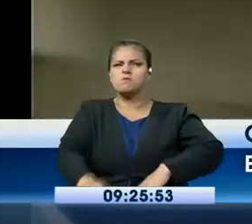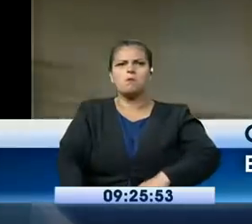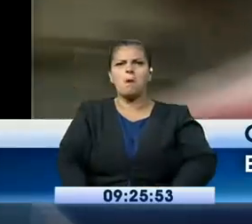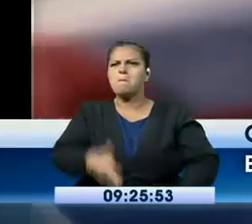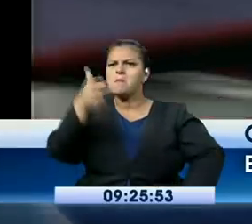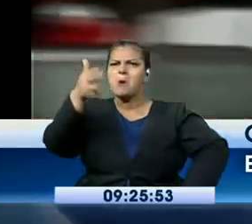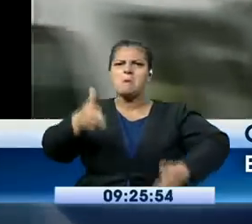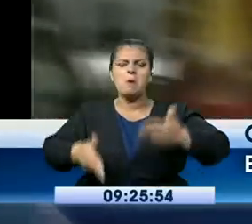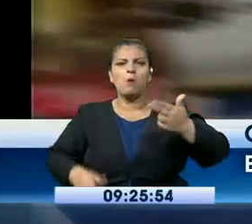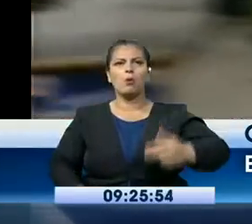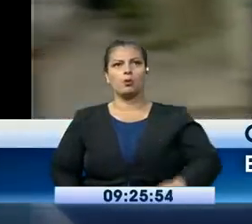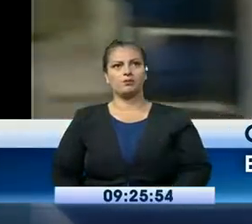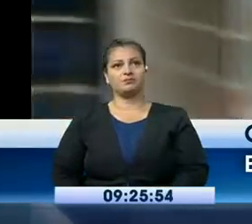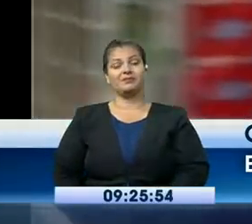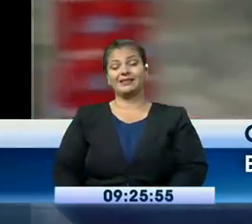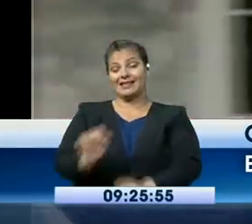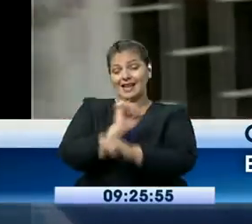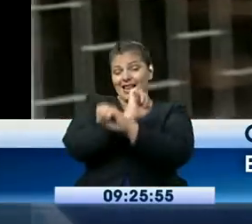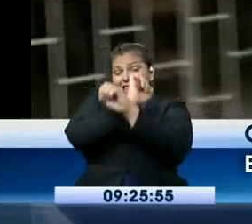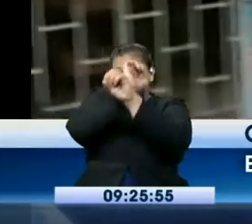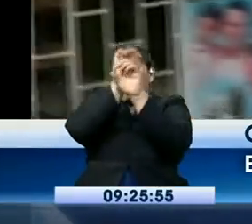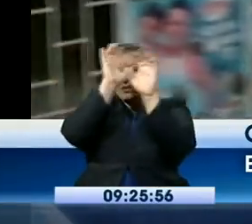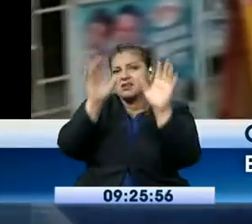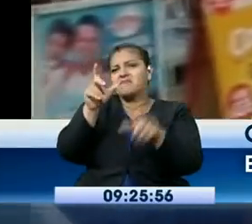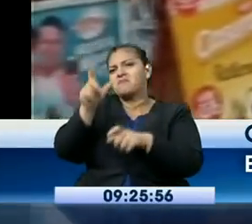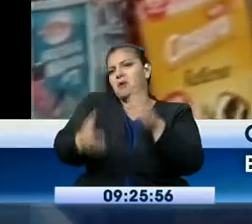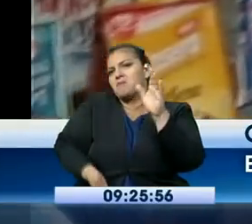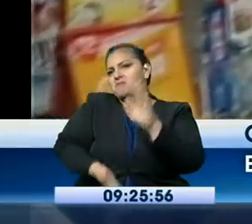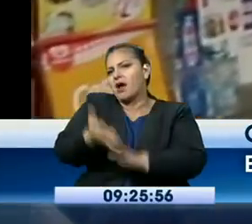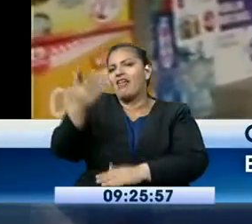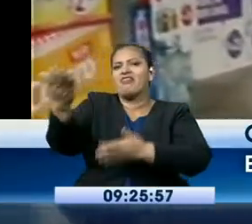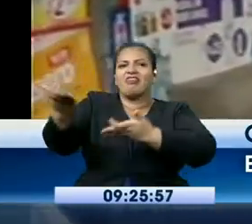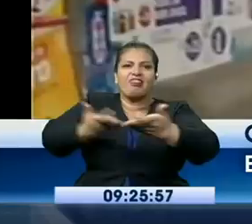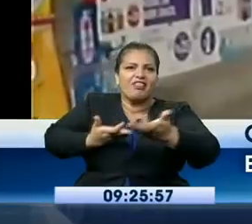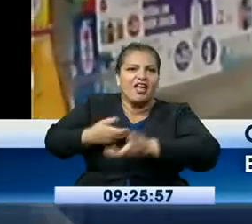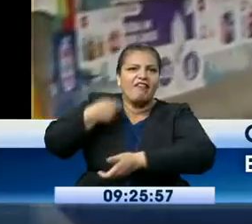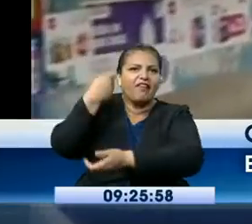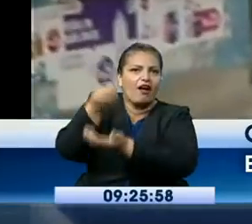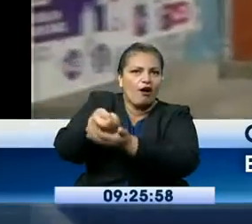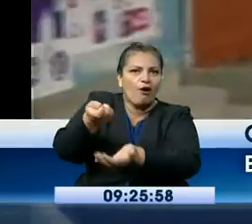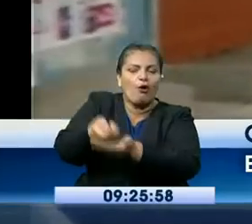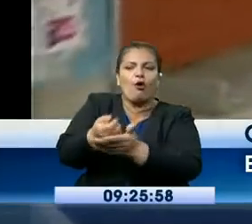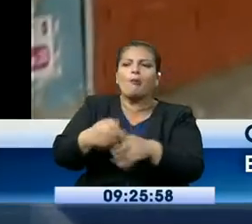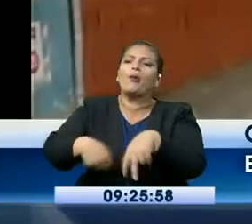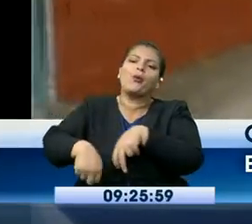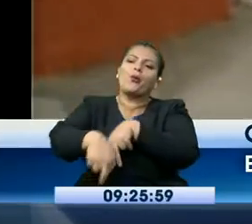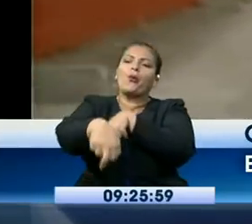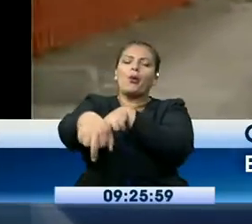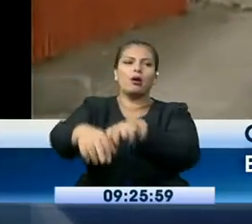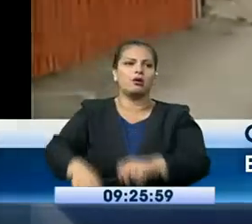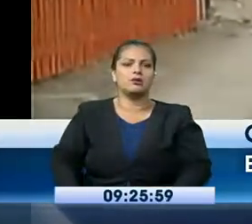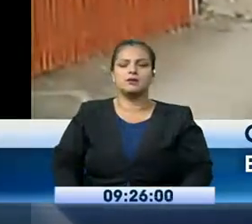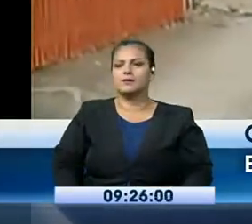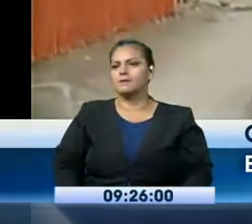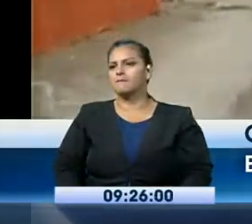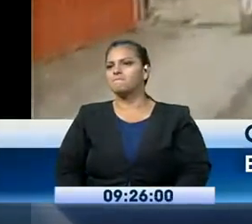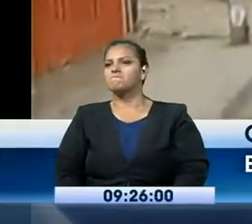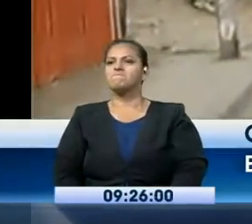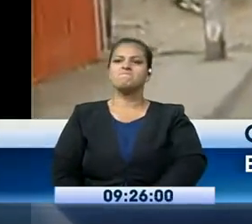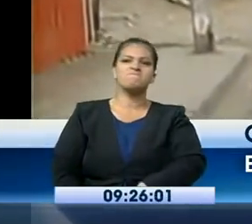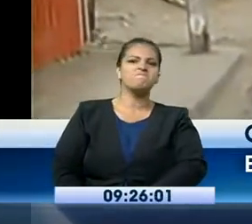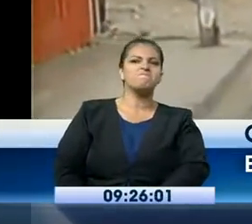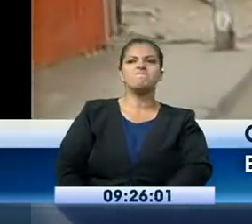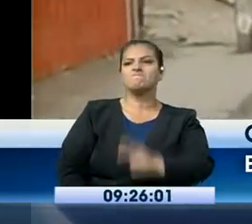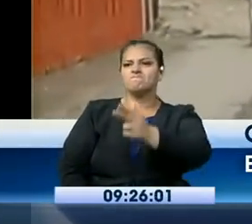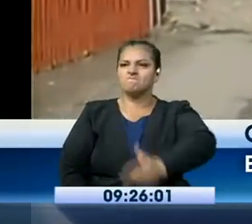salen a las mañanas durante las mañanas a comprar el desayuno les roban ellos cuando caminan justo por esta calle